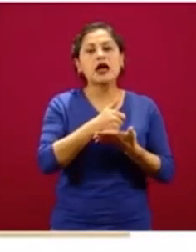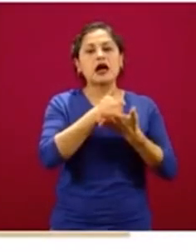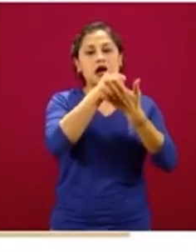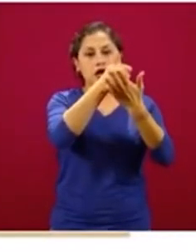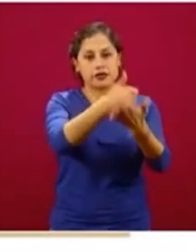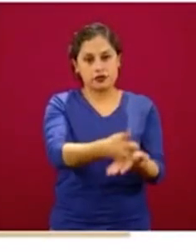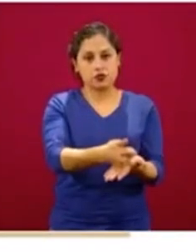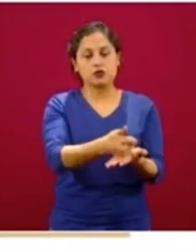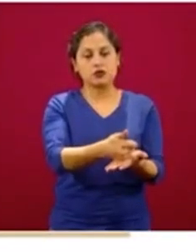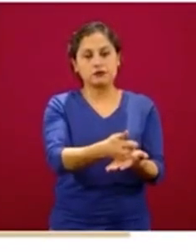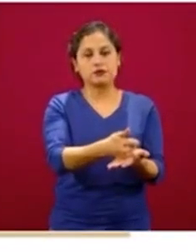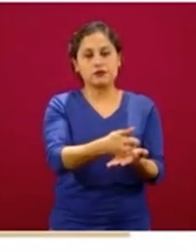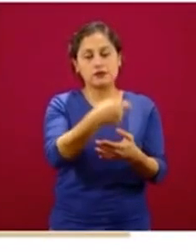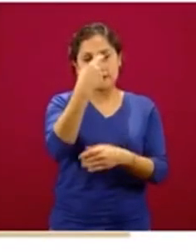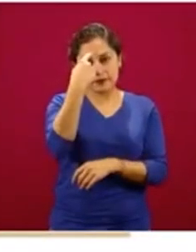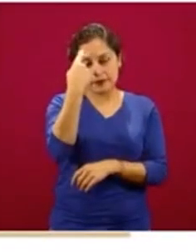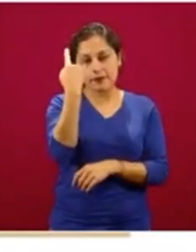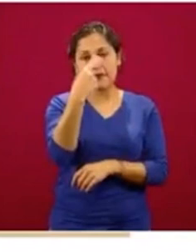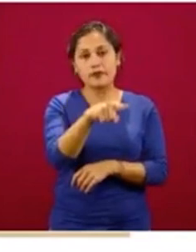mayo,